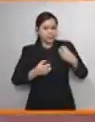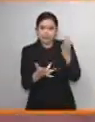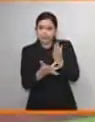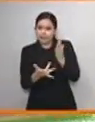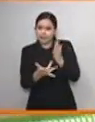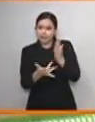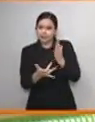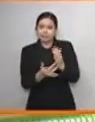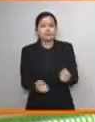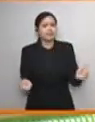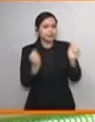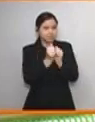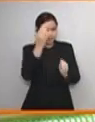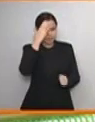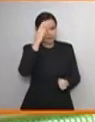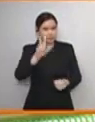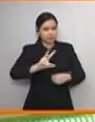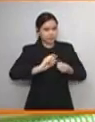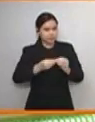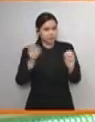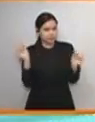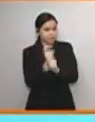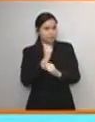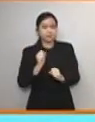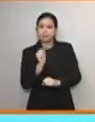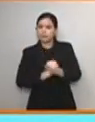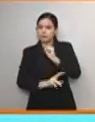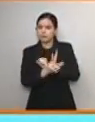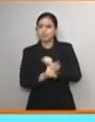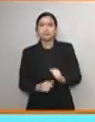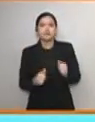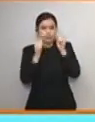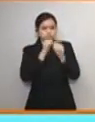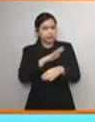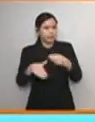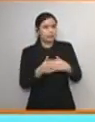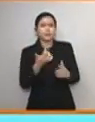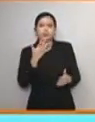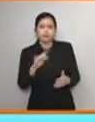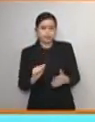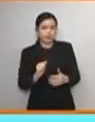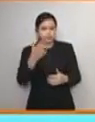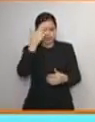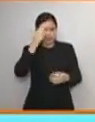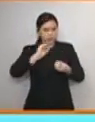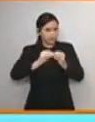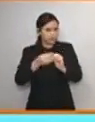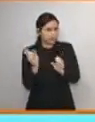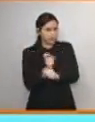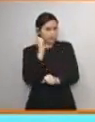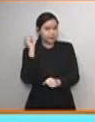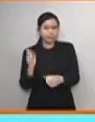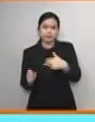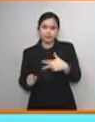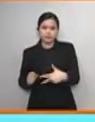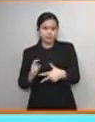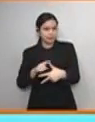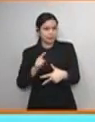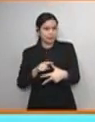en nuestro sistema. Acompáñame a conocer los tres números ganadores para Pega 3. Atentos y mucha suerte. Primer número